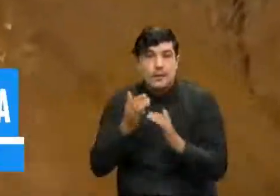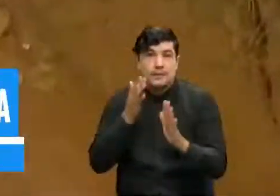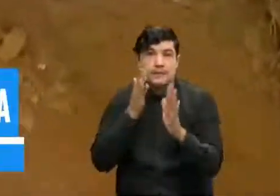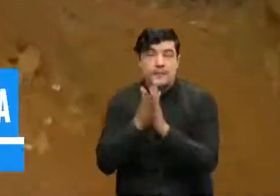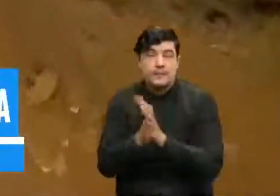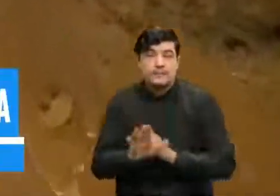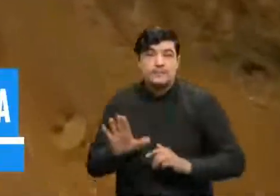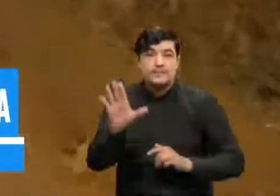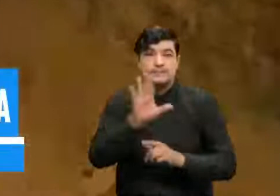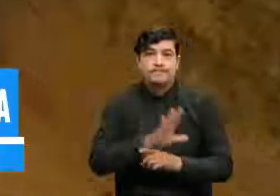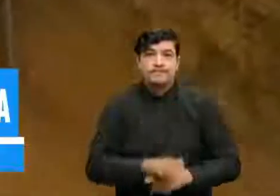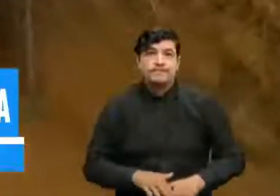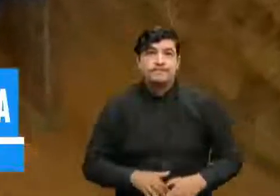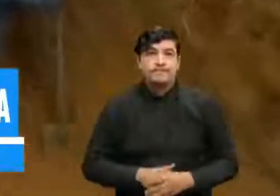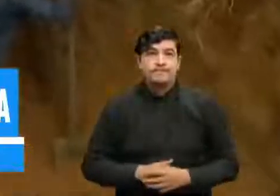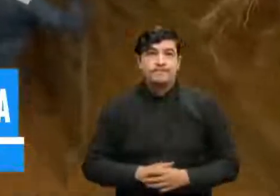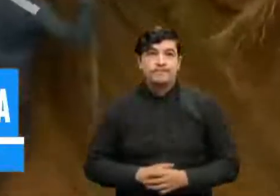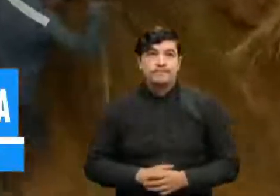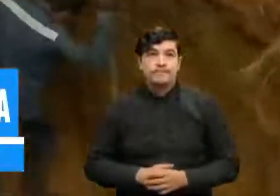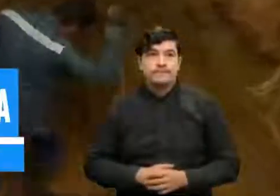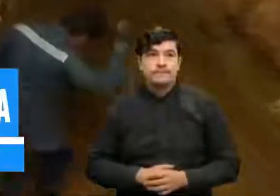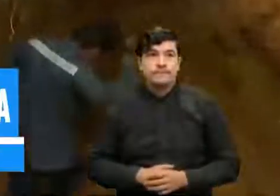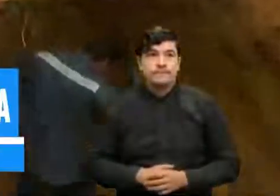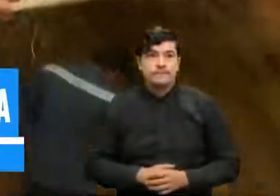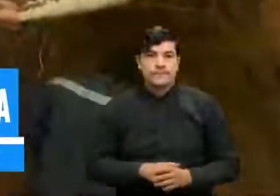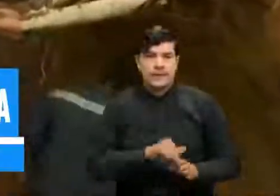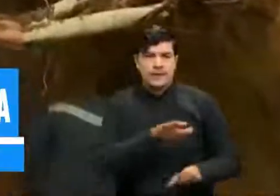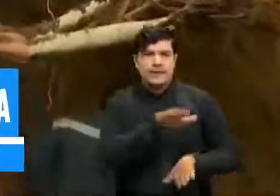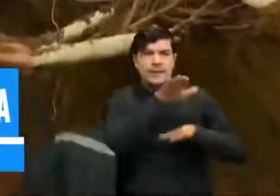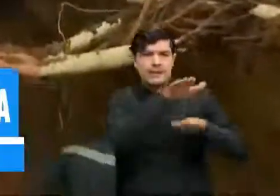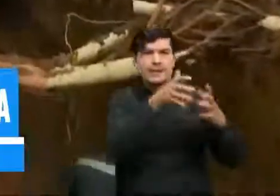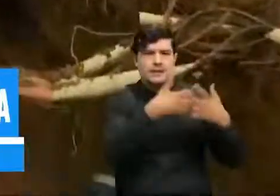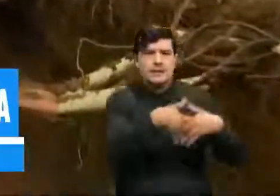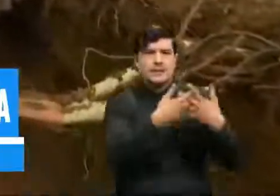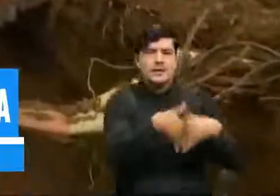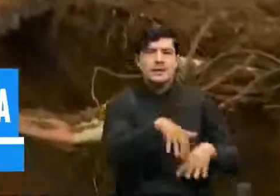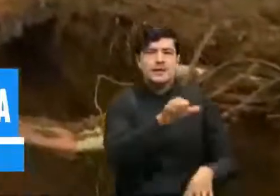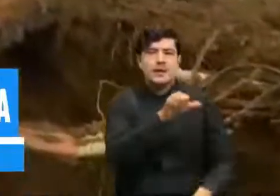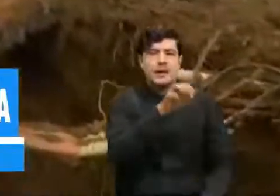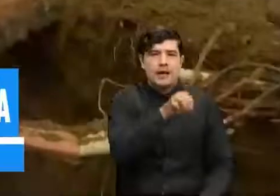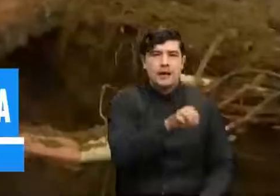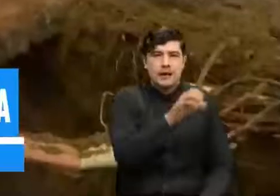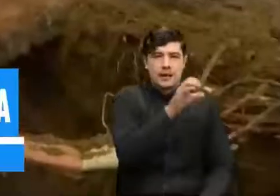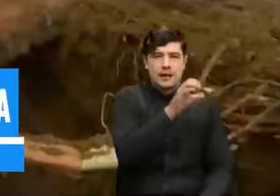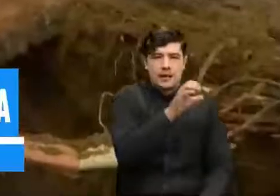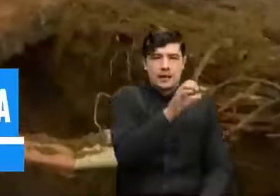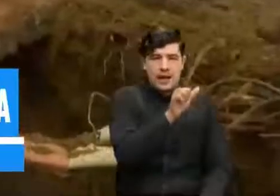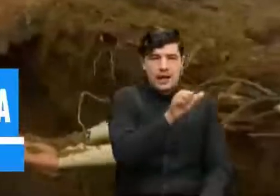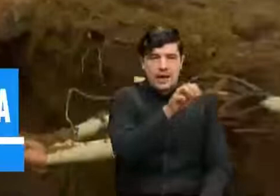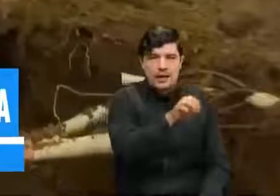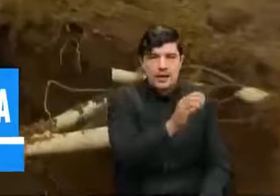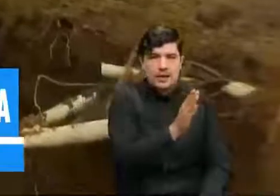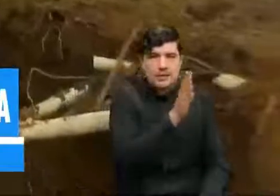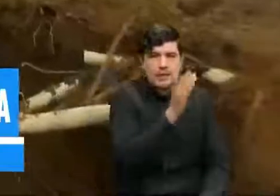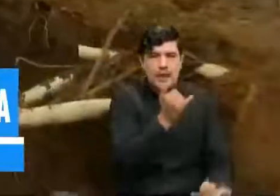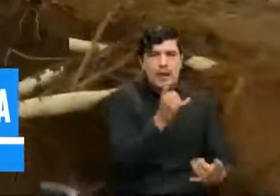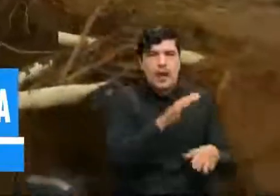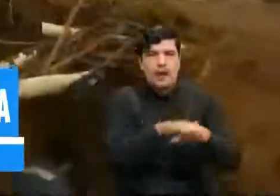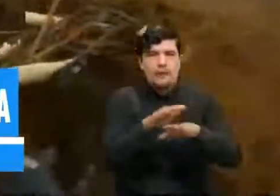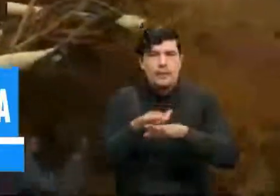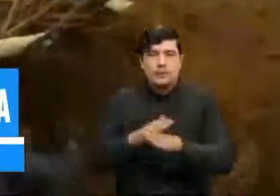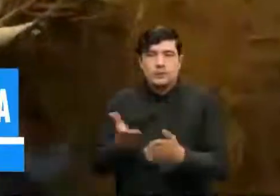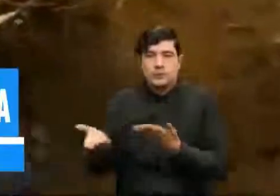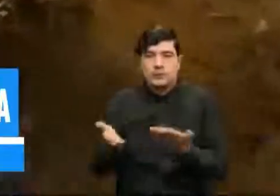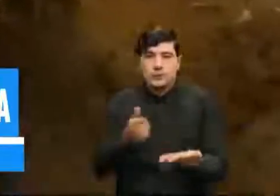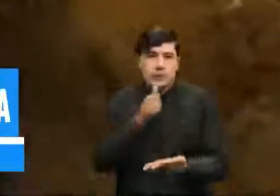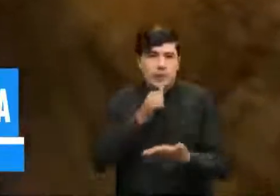televidentes que, según este mismo representante del acueducto, ya está activo el sistema de agua. En este momento ya el agua se ha vuelto a